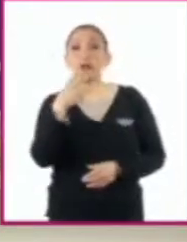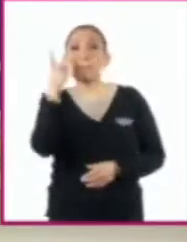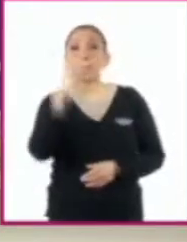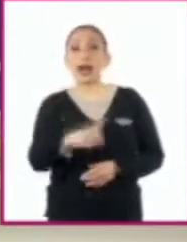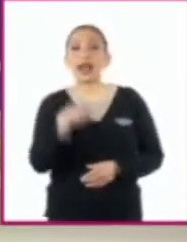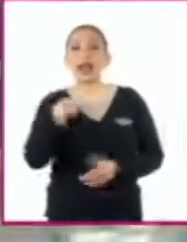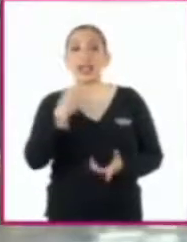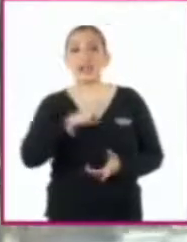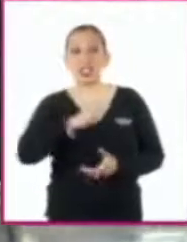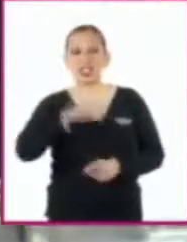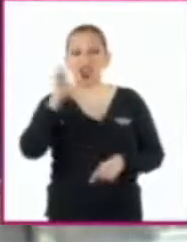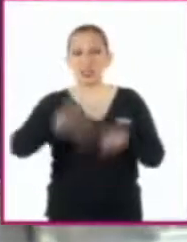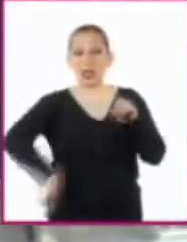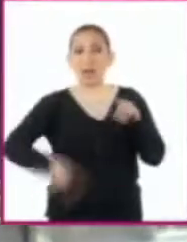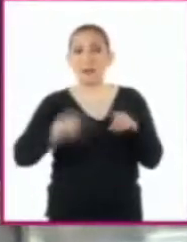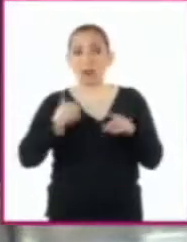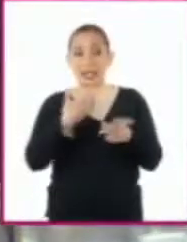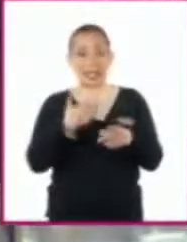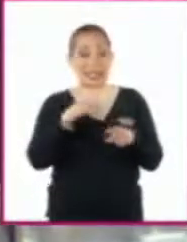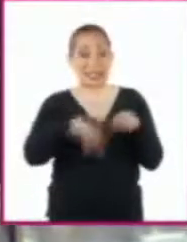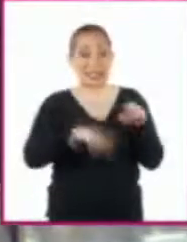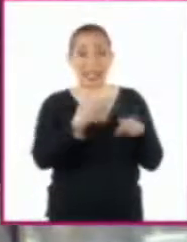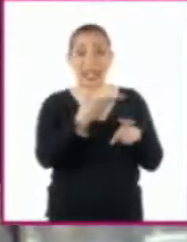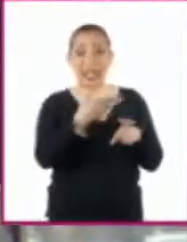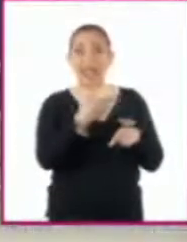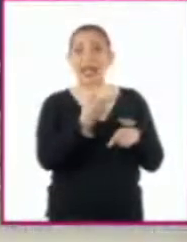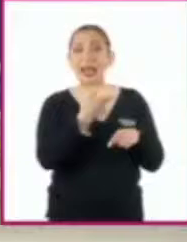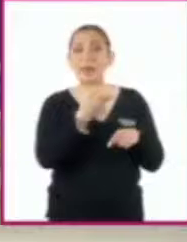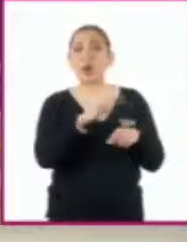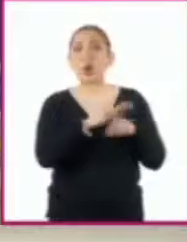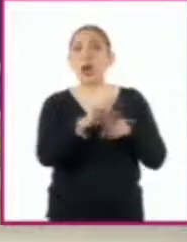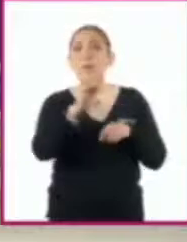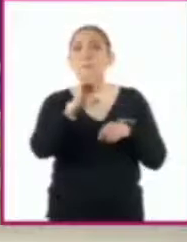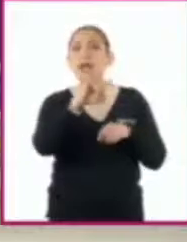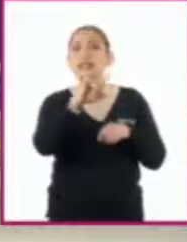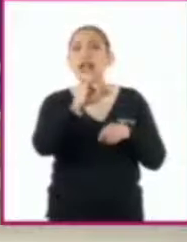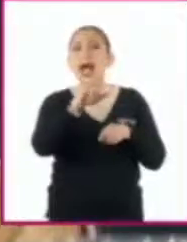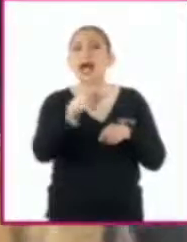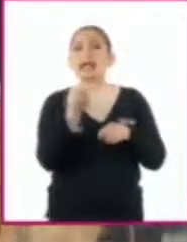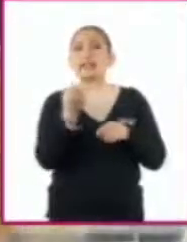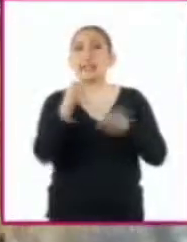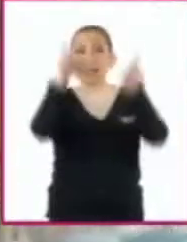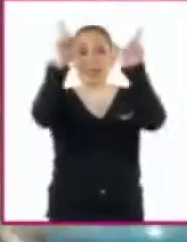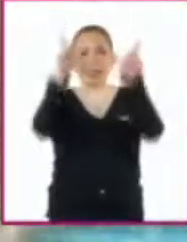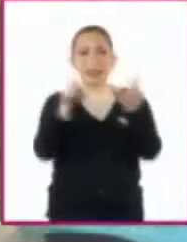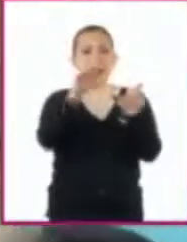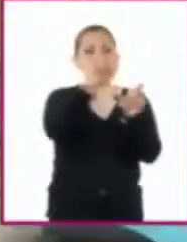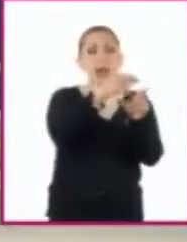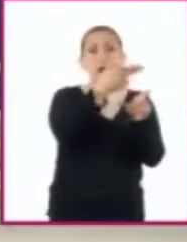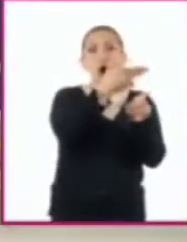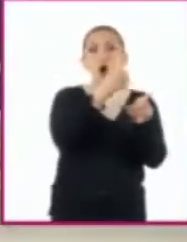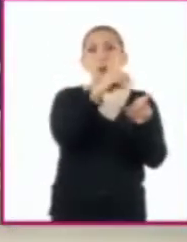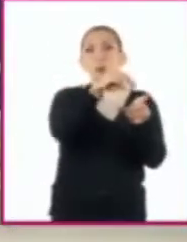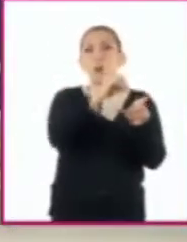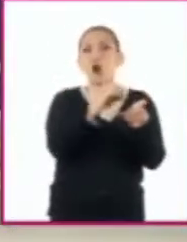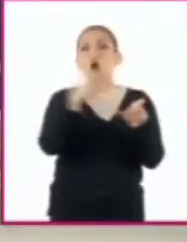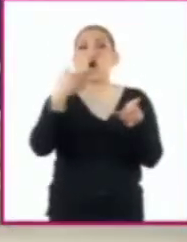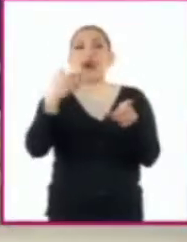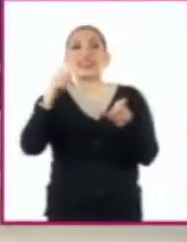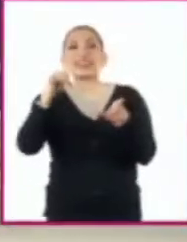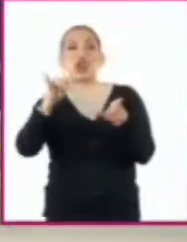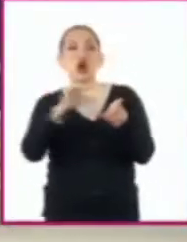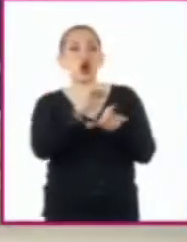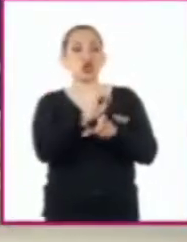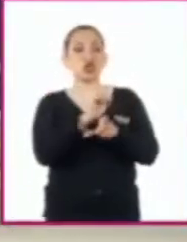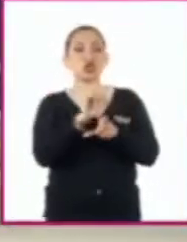como desinfectante, ya que elimina gérmenes. ¿De qué tipo de mezcla se trata? Anótenlo en el cuadro. También, ¿cuál es el